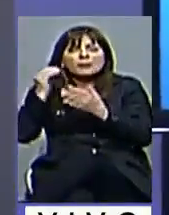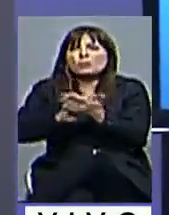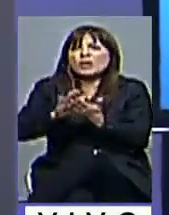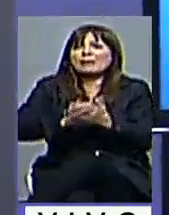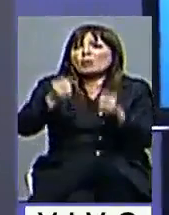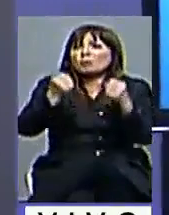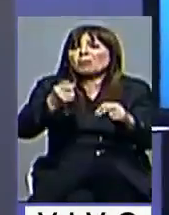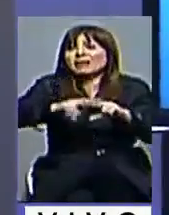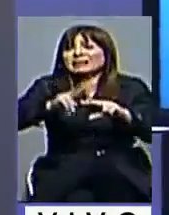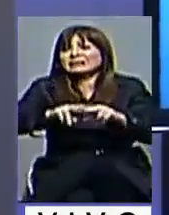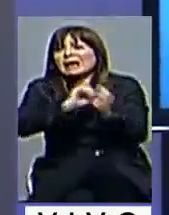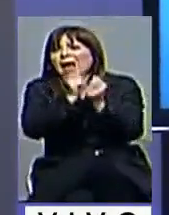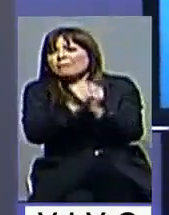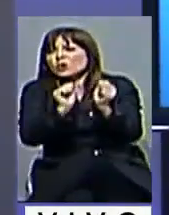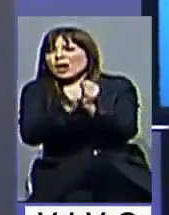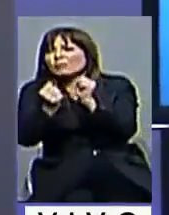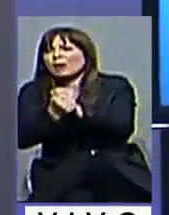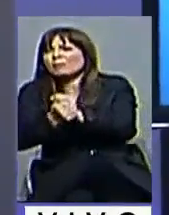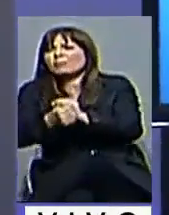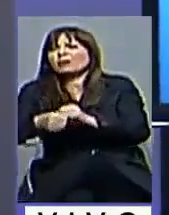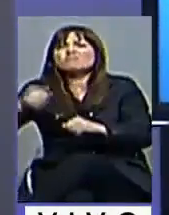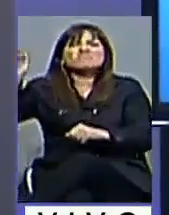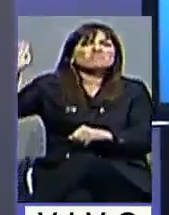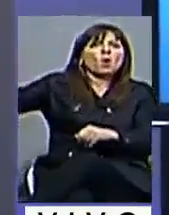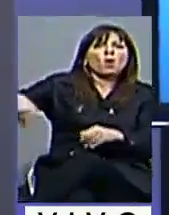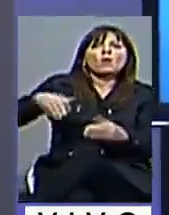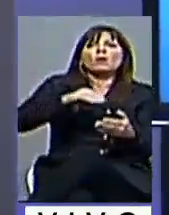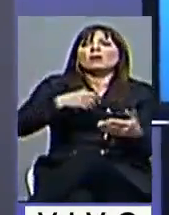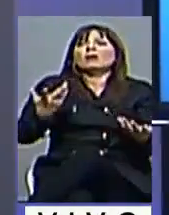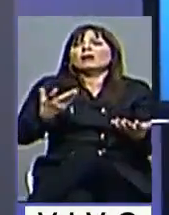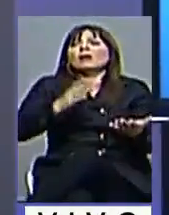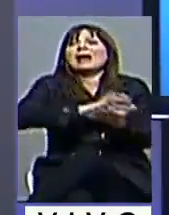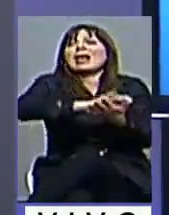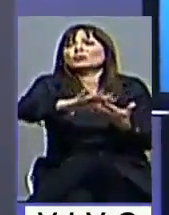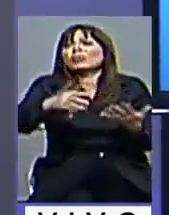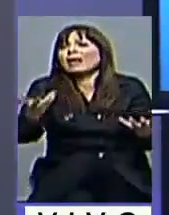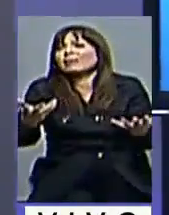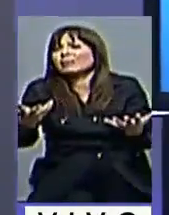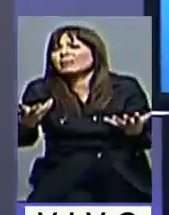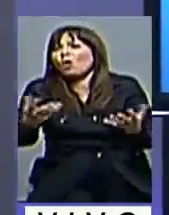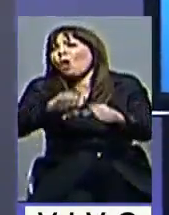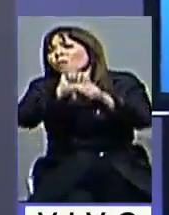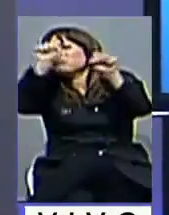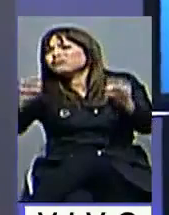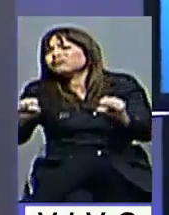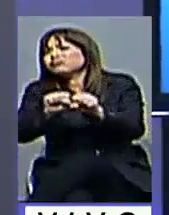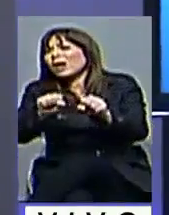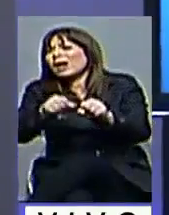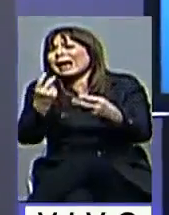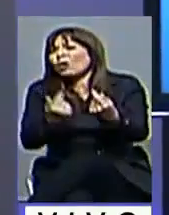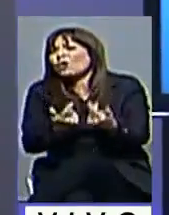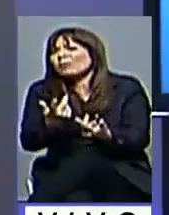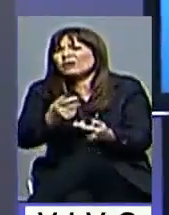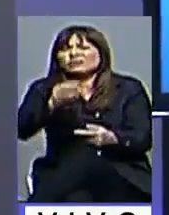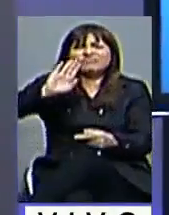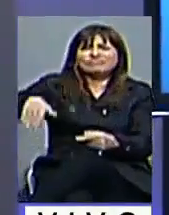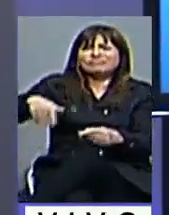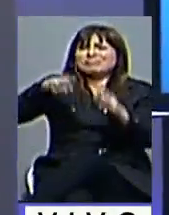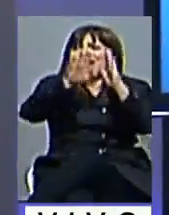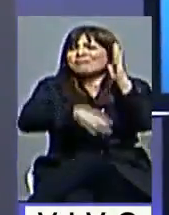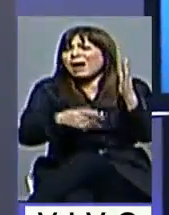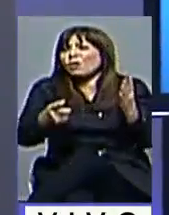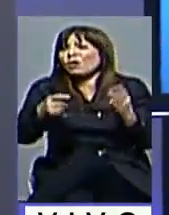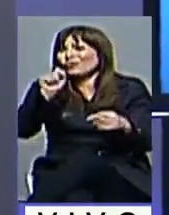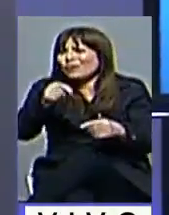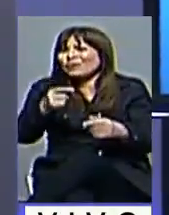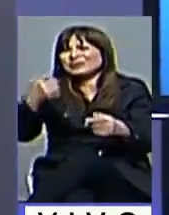en mi AFP, en el sistema de pagar mi universidad, pero además quiero trabajar, además quiero que el país progrese. Entonces, esas dos cosas... ¿No